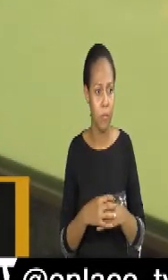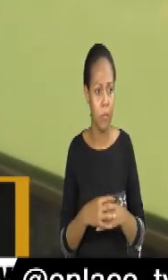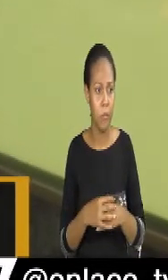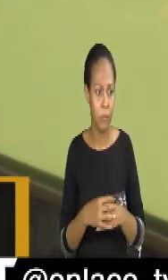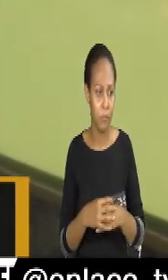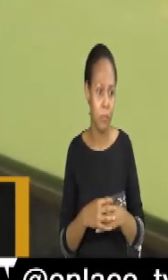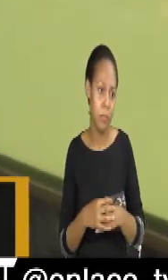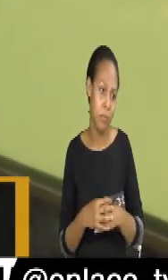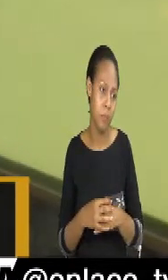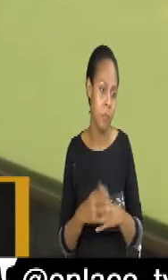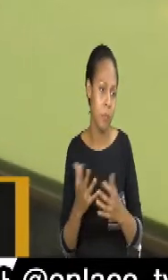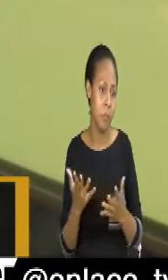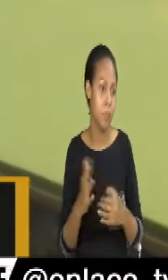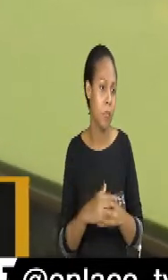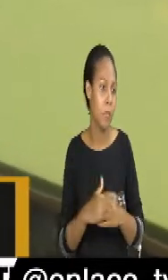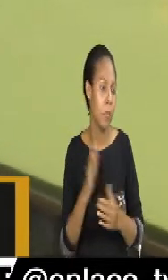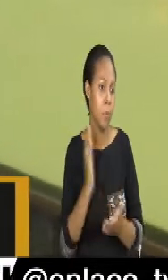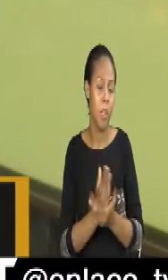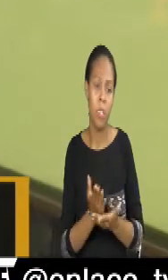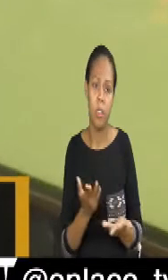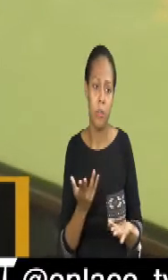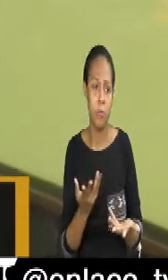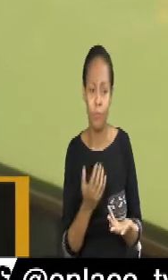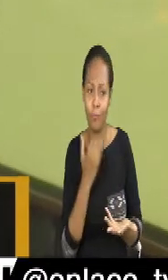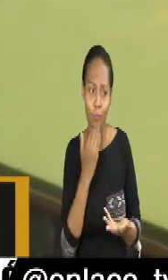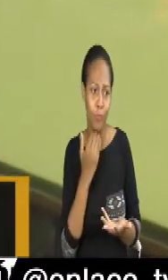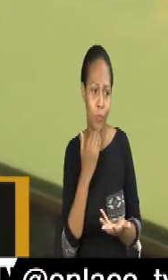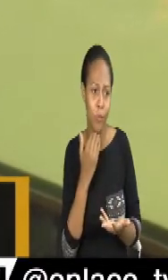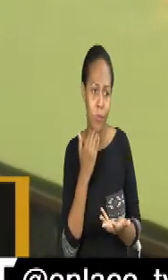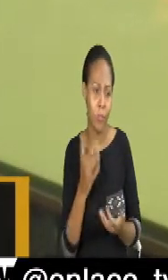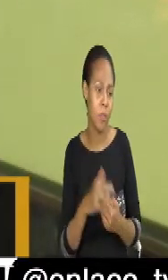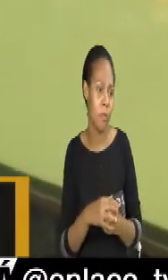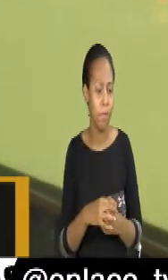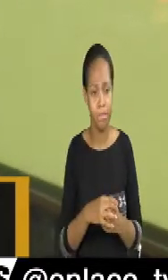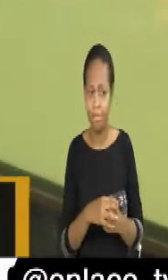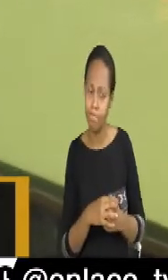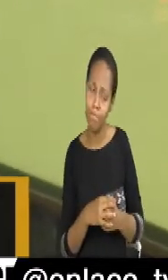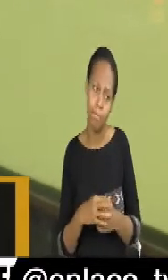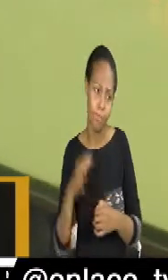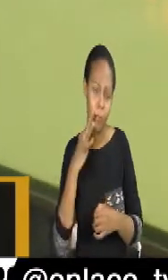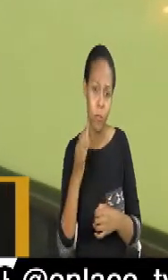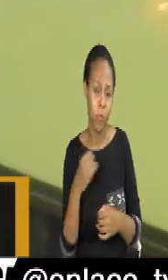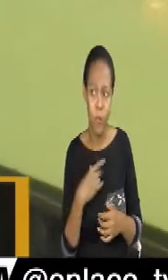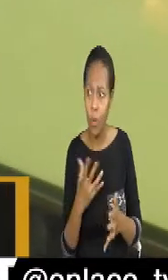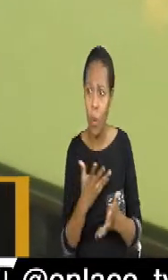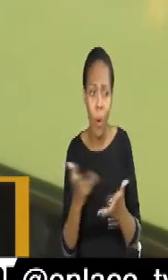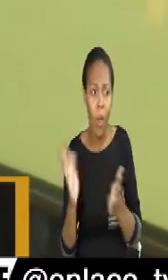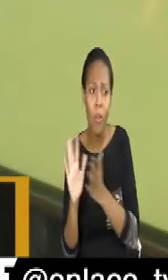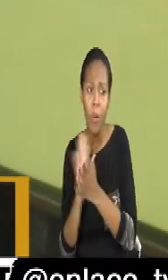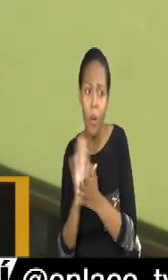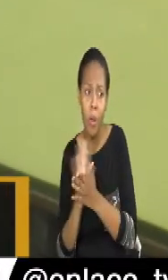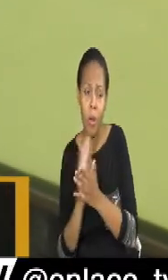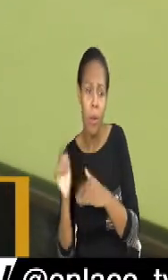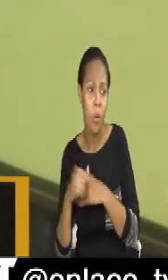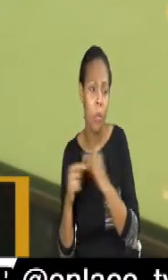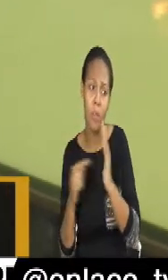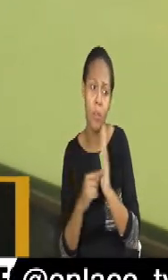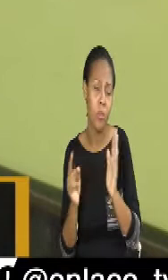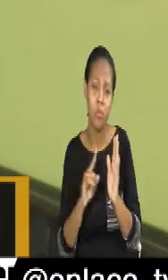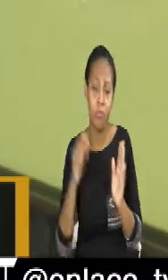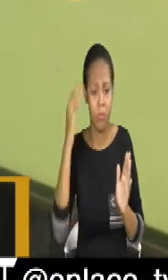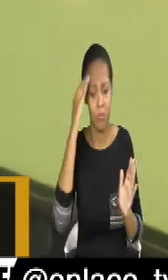¿Cómo sucedieron los hechos? La verdad no sé, porque no sabemos mucho, solo sabemos que pues se